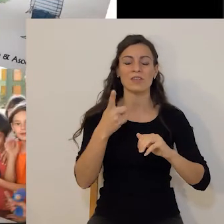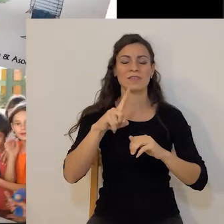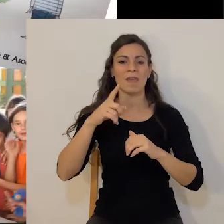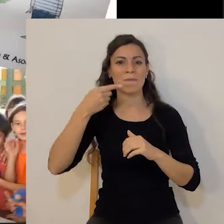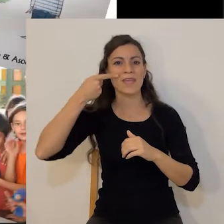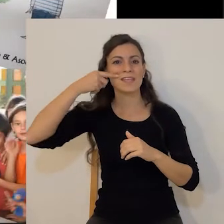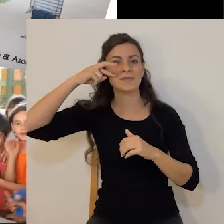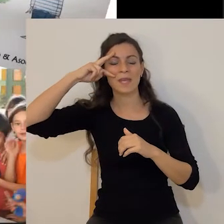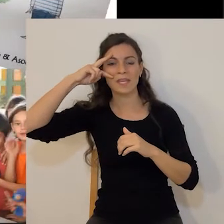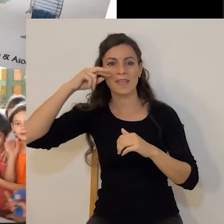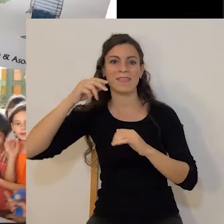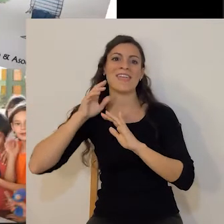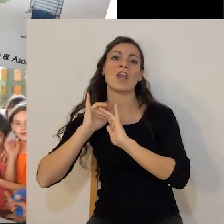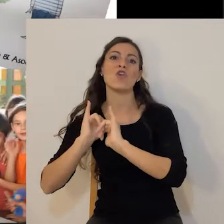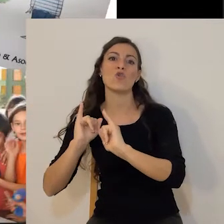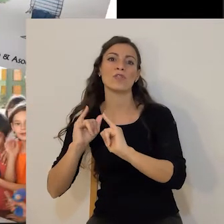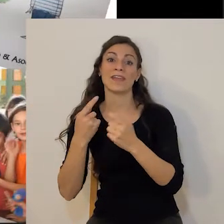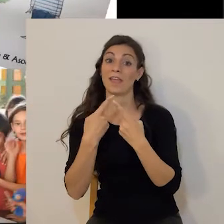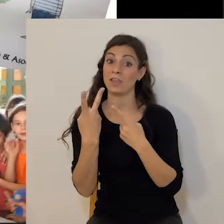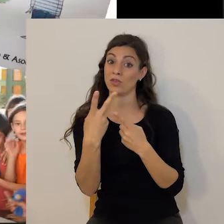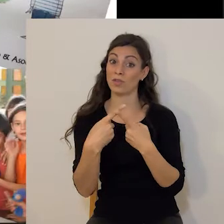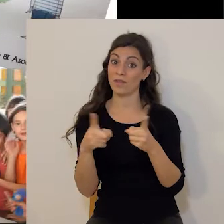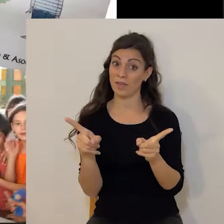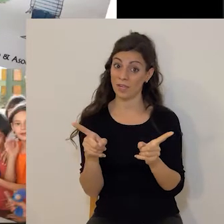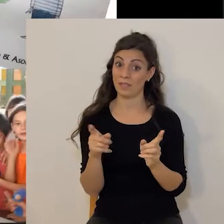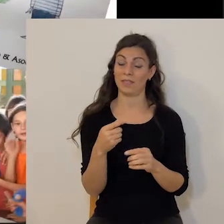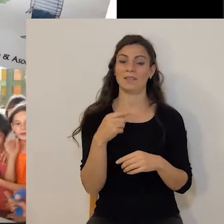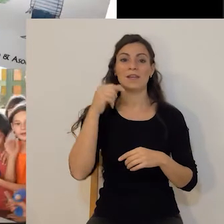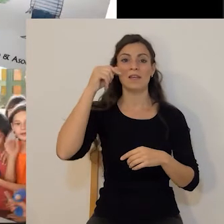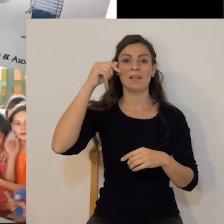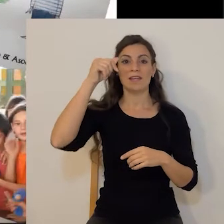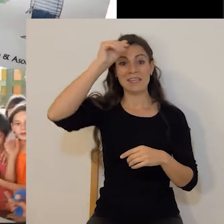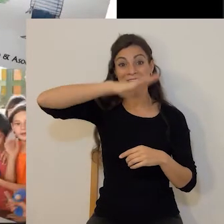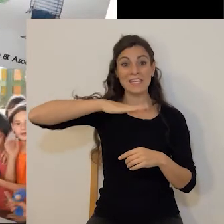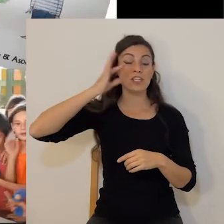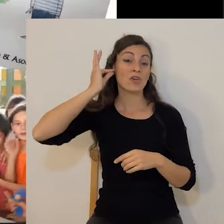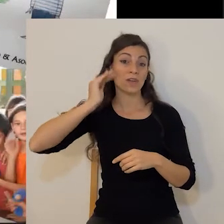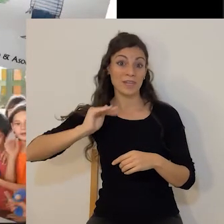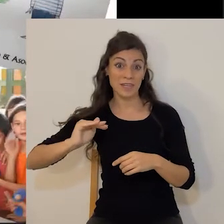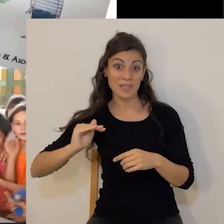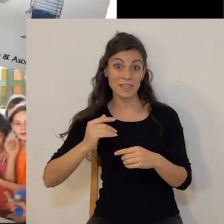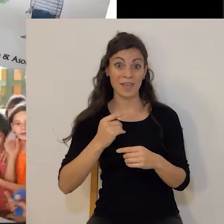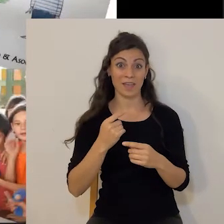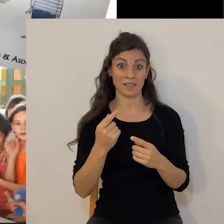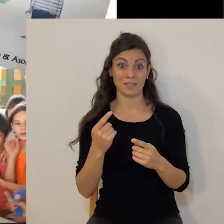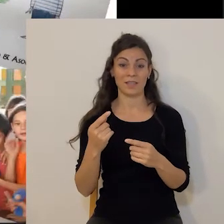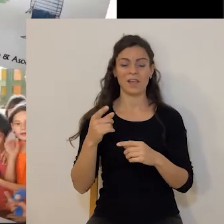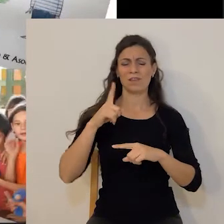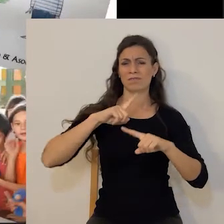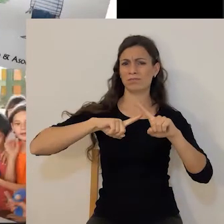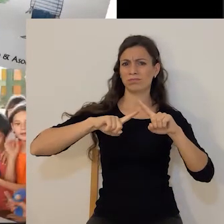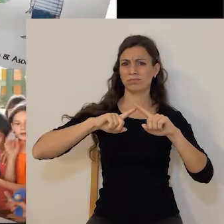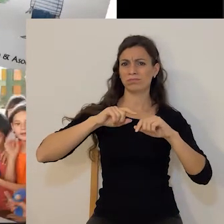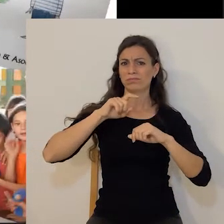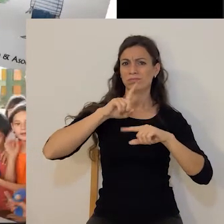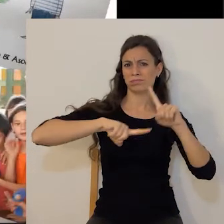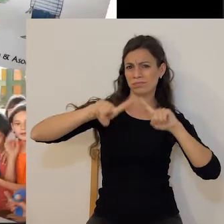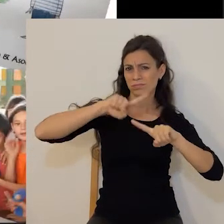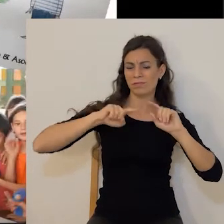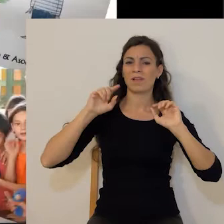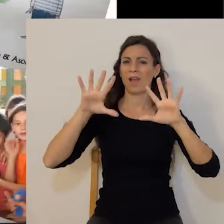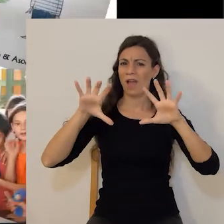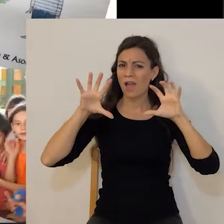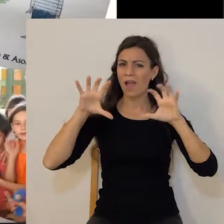experiencias lúdicas, que no es lo mismo, de cómo una serie de niños y niñas que tenían dificultades de